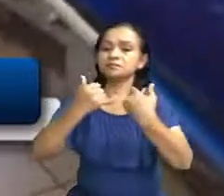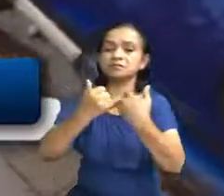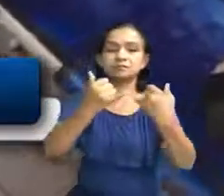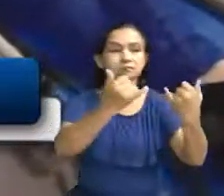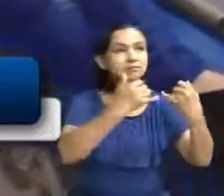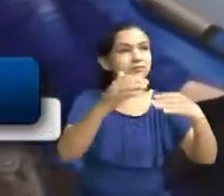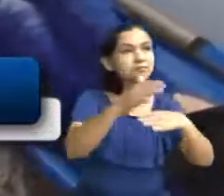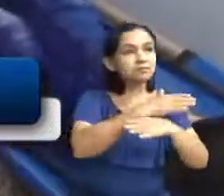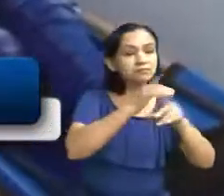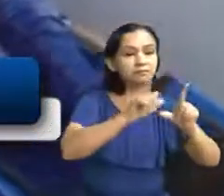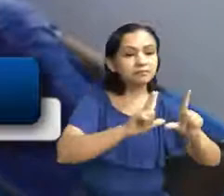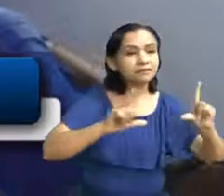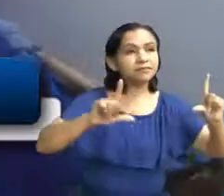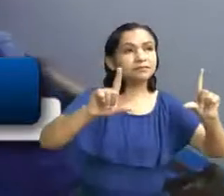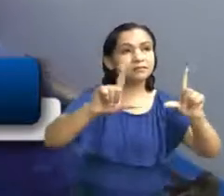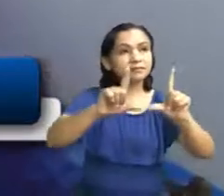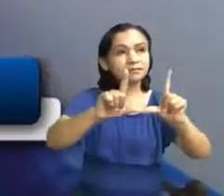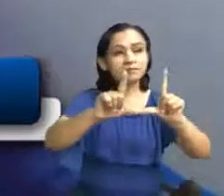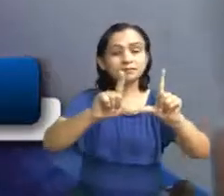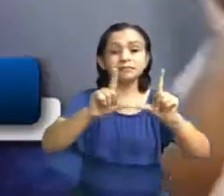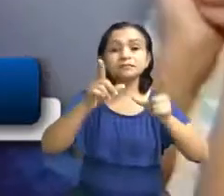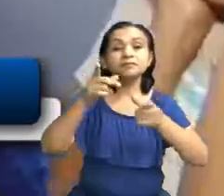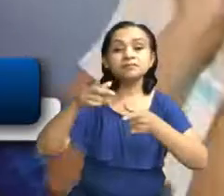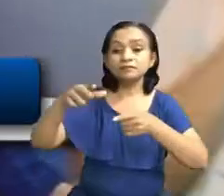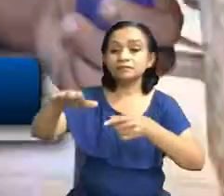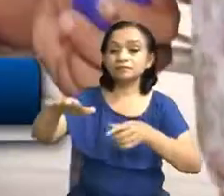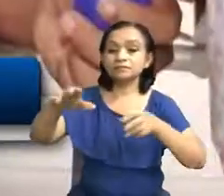diferentes sitios de colecta.